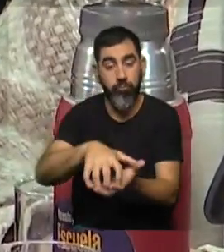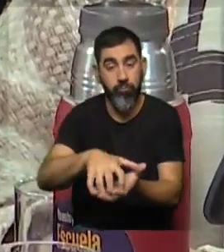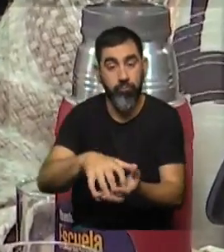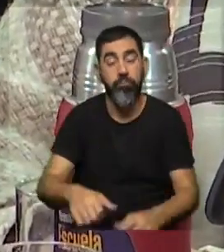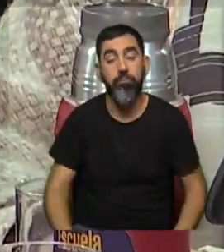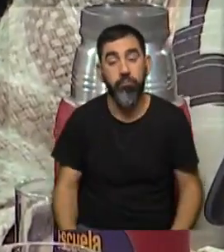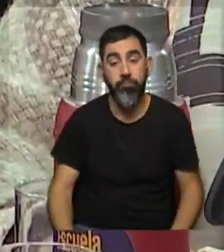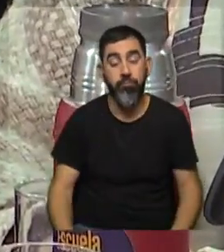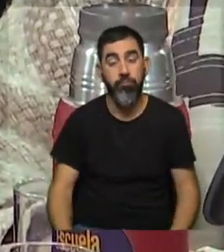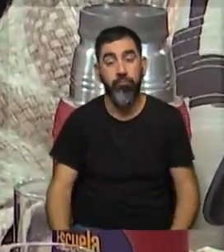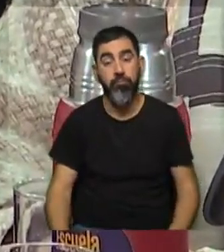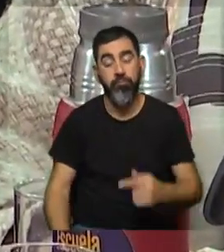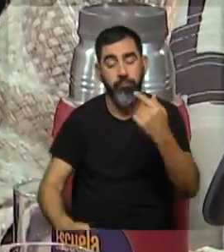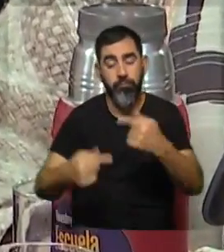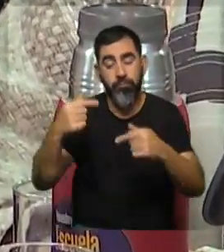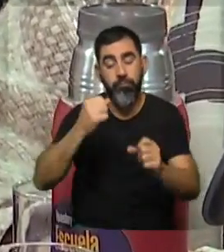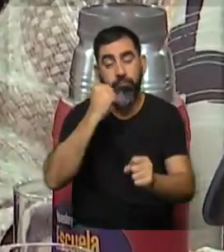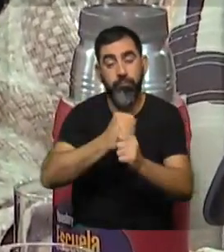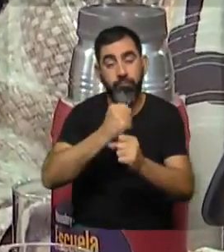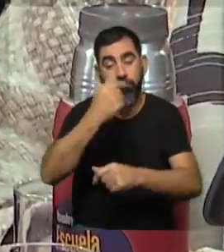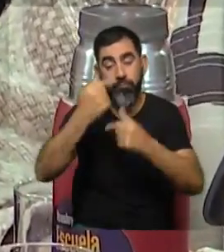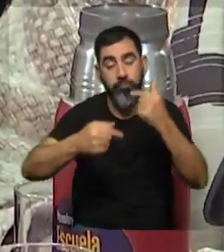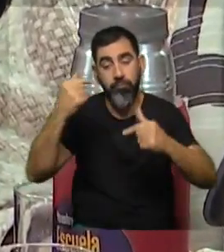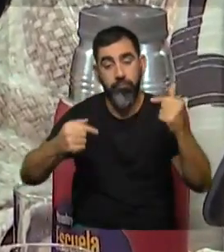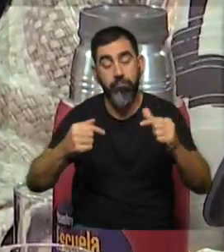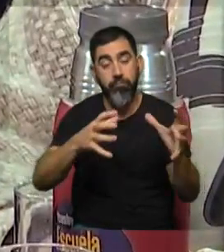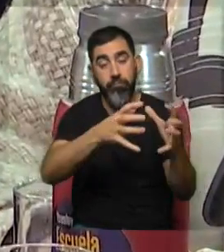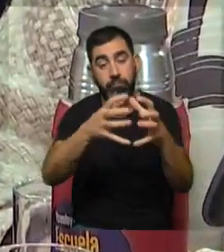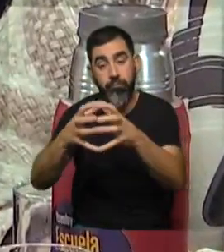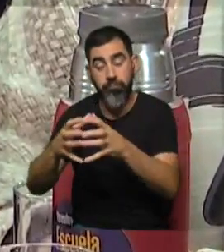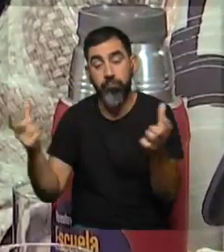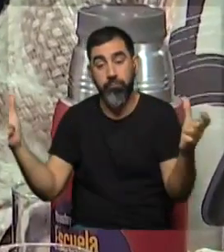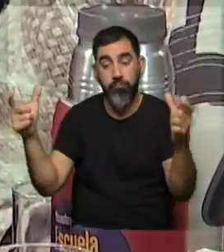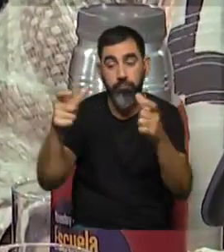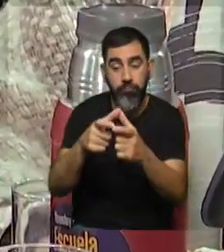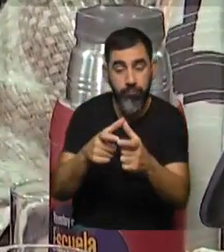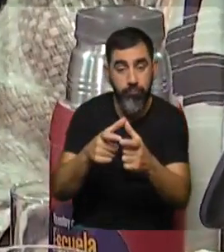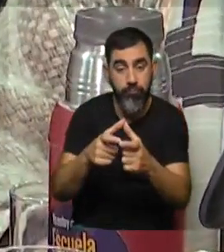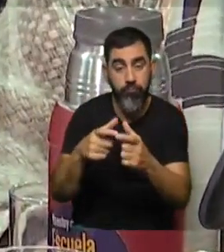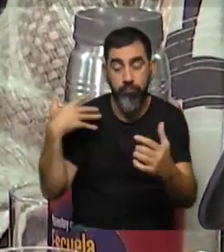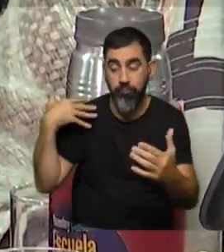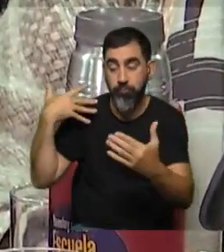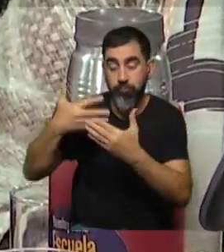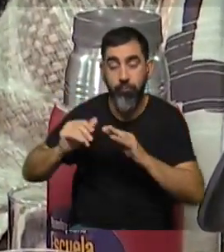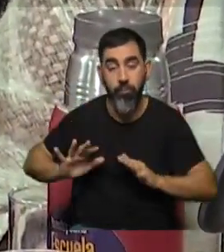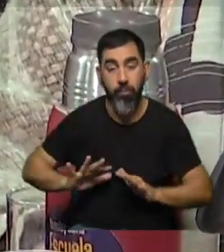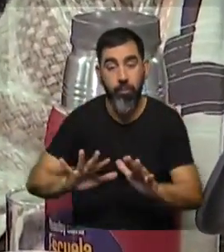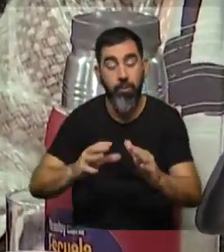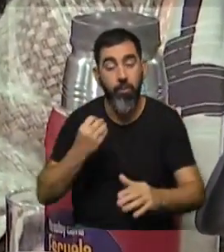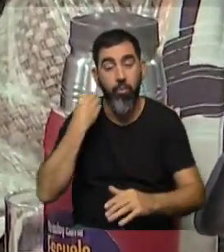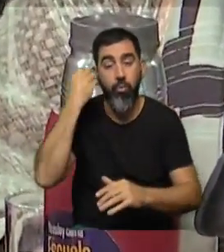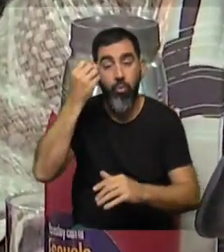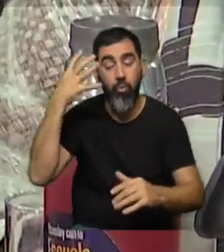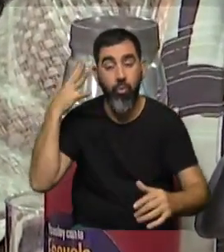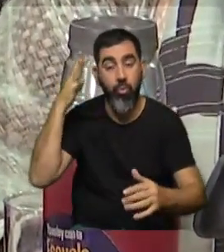estarán expresando los trabajos de los distintos equipos comisiones que vienen laborando en el marco del congreso del